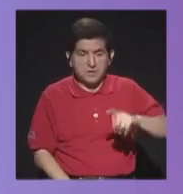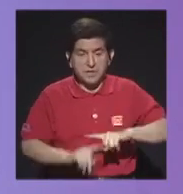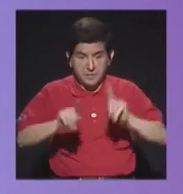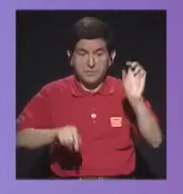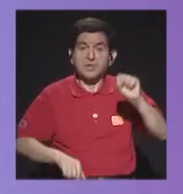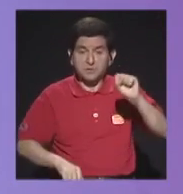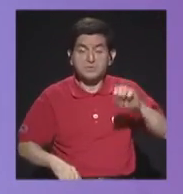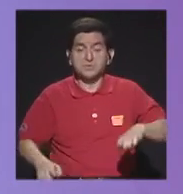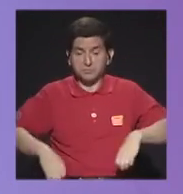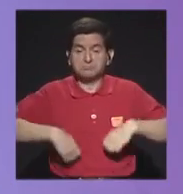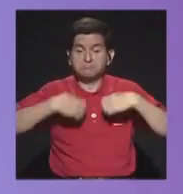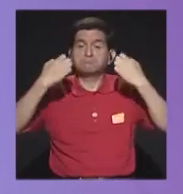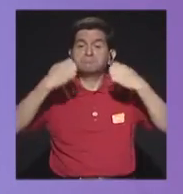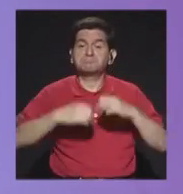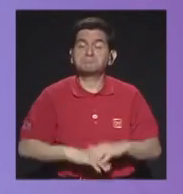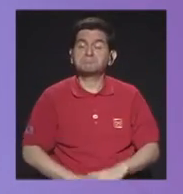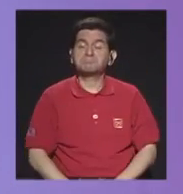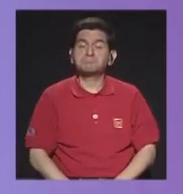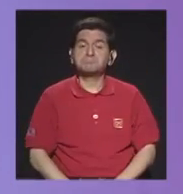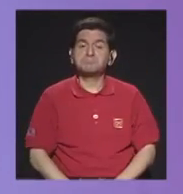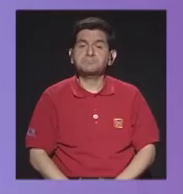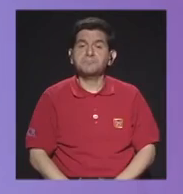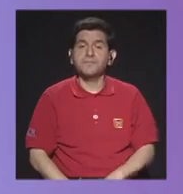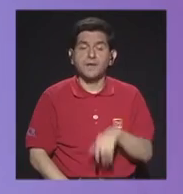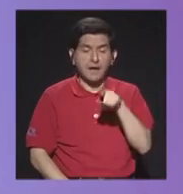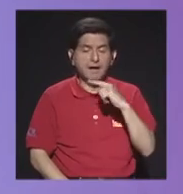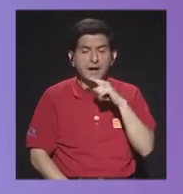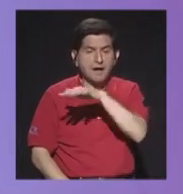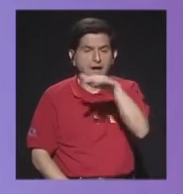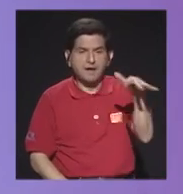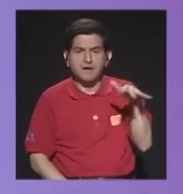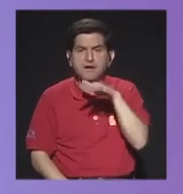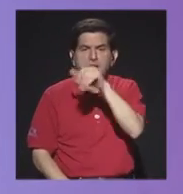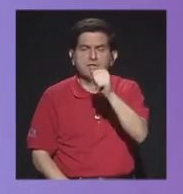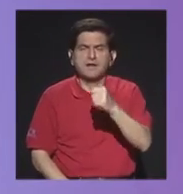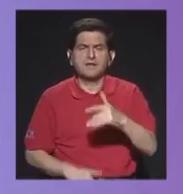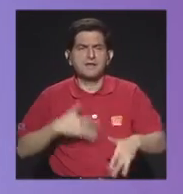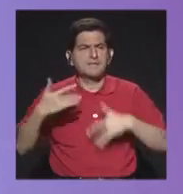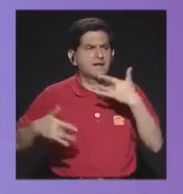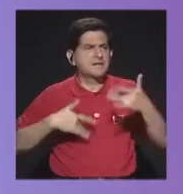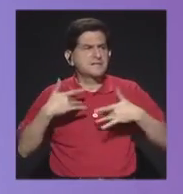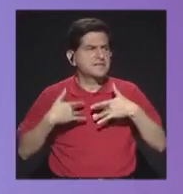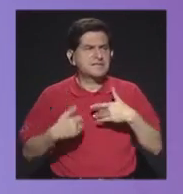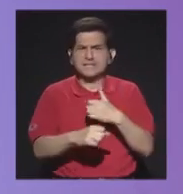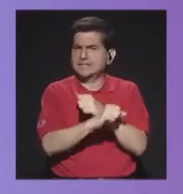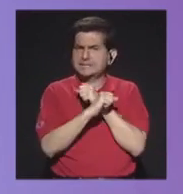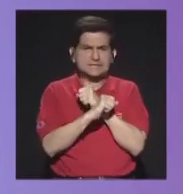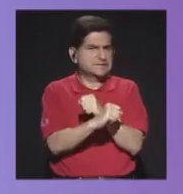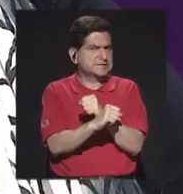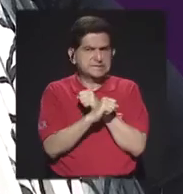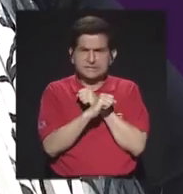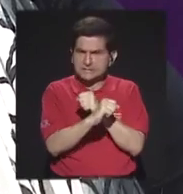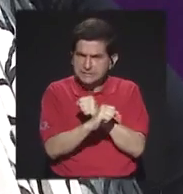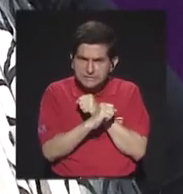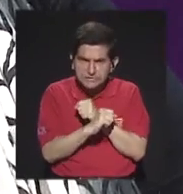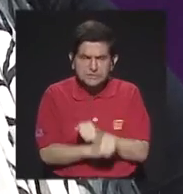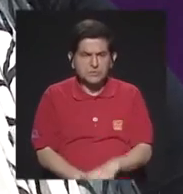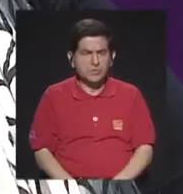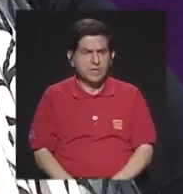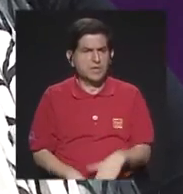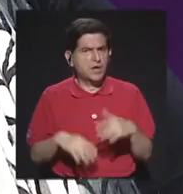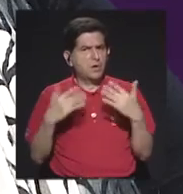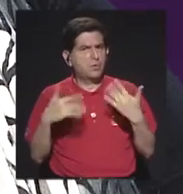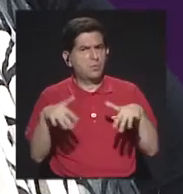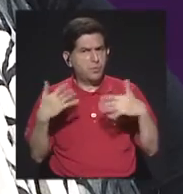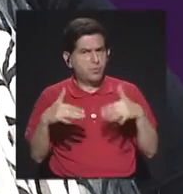sí existen. Es así como nos lleva a una realidad donde sentimos que la inseguridad, por ejemplo, es latente en